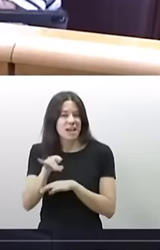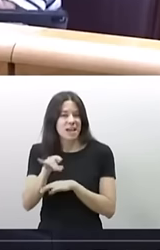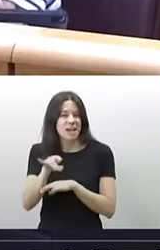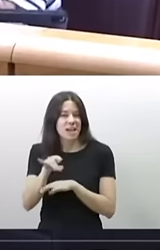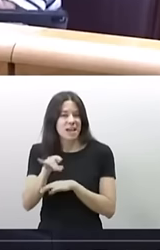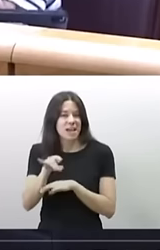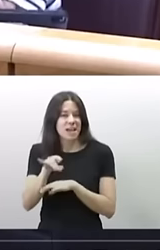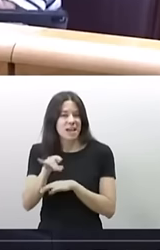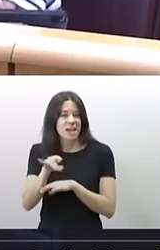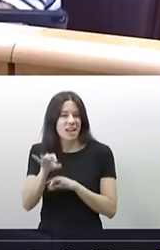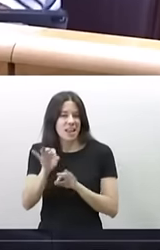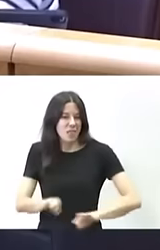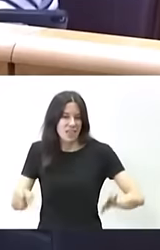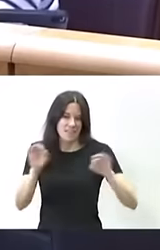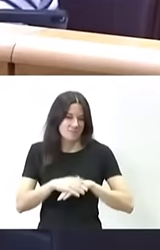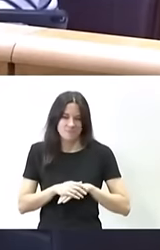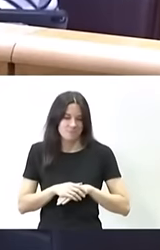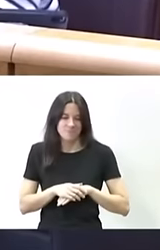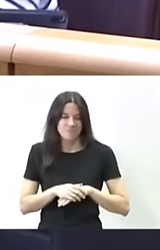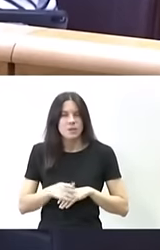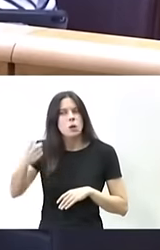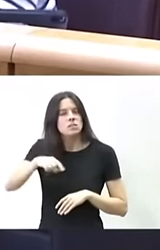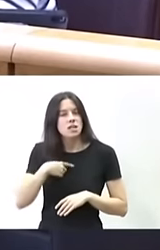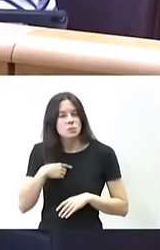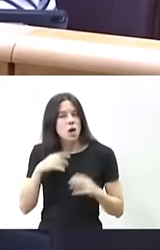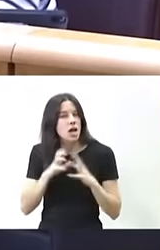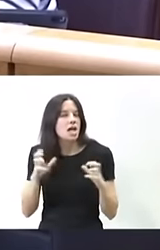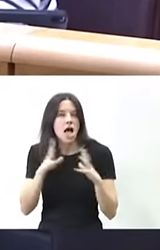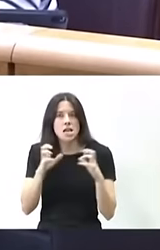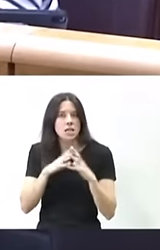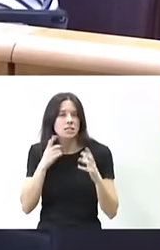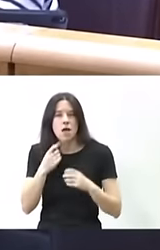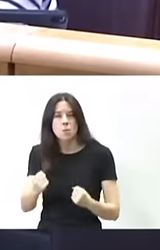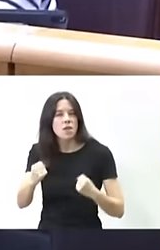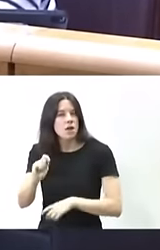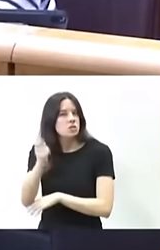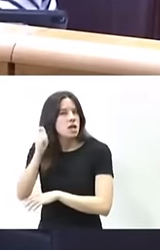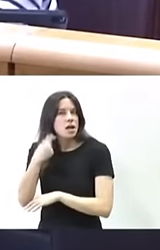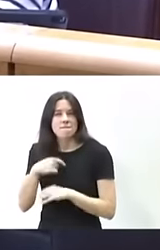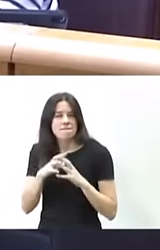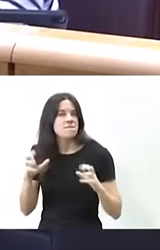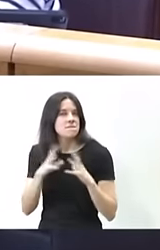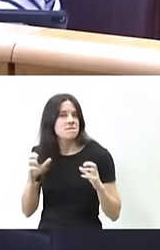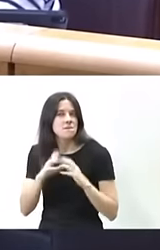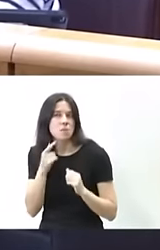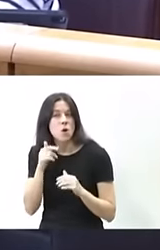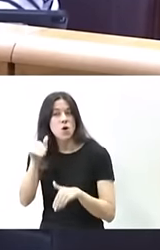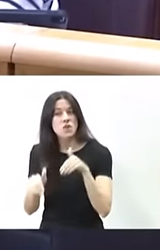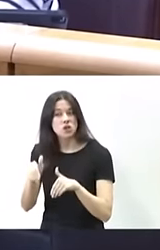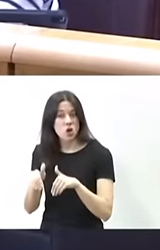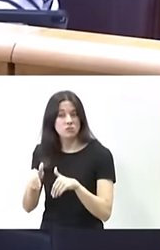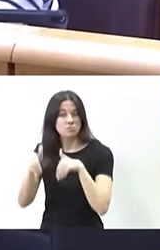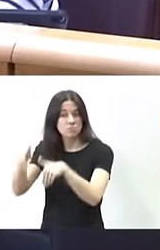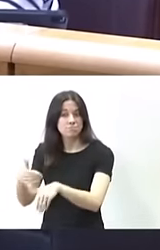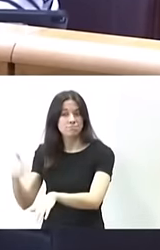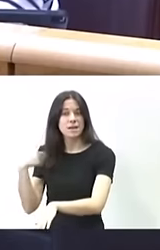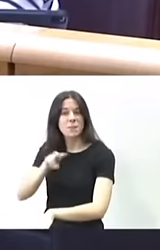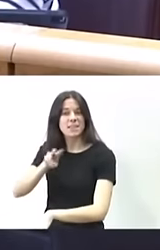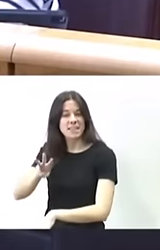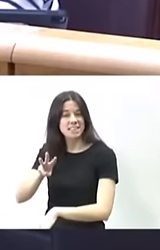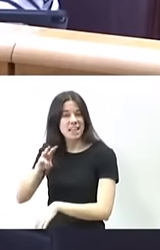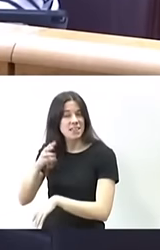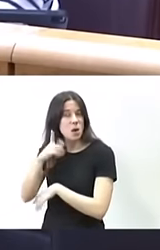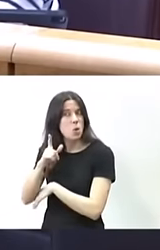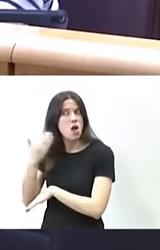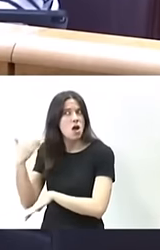para aguantar esta situación. Ustedes están desesperados por conseguir el poder que no les dio los votos de las urnas el pasado 23 de julio, que